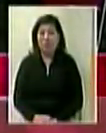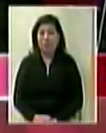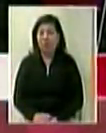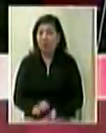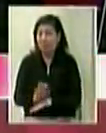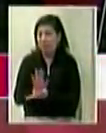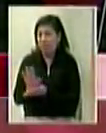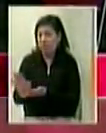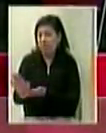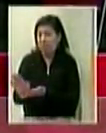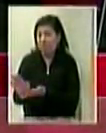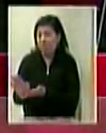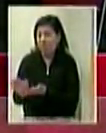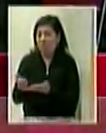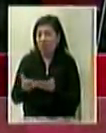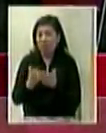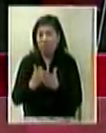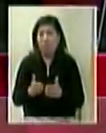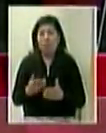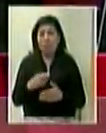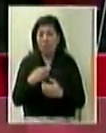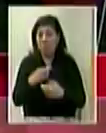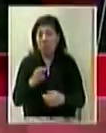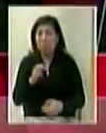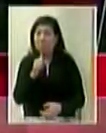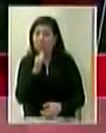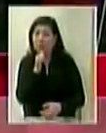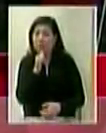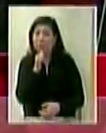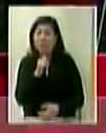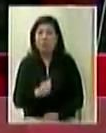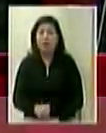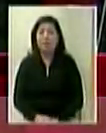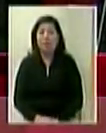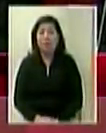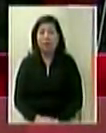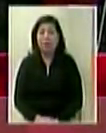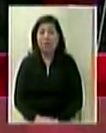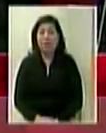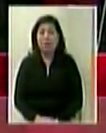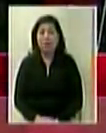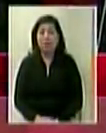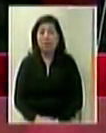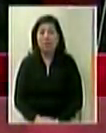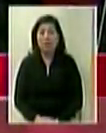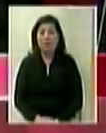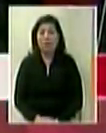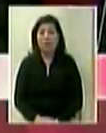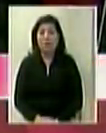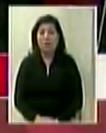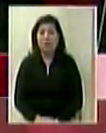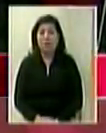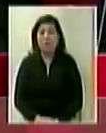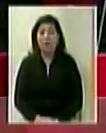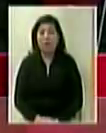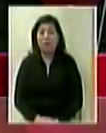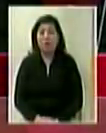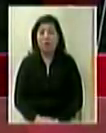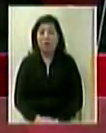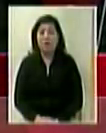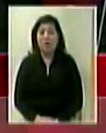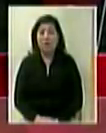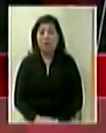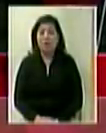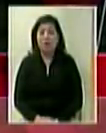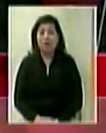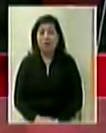discriminar a los alumnos se en colegios públicos o privados por el estado civil de sus padres tan es así